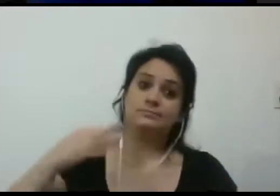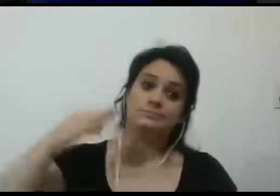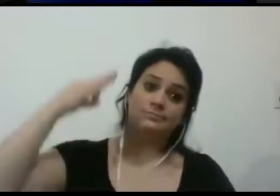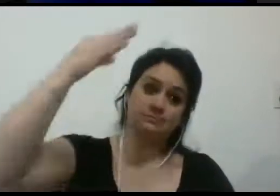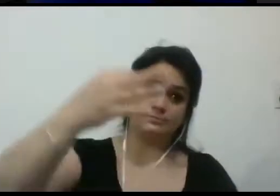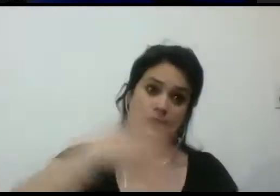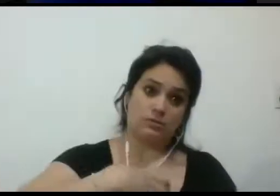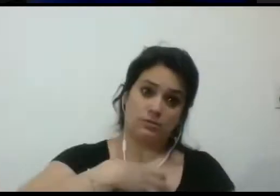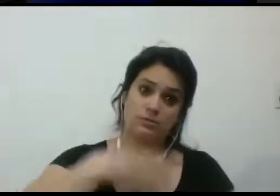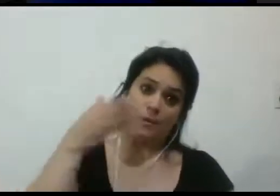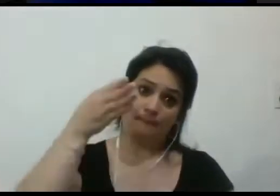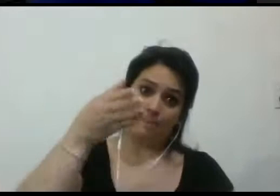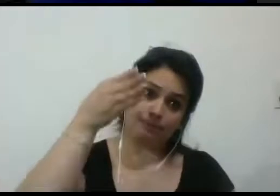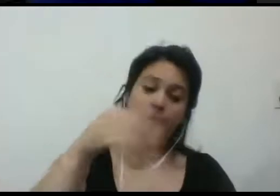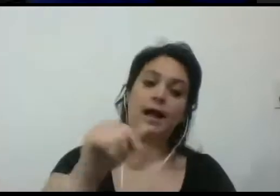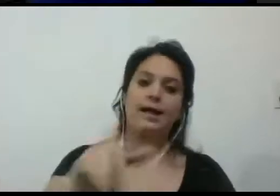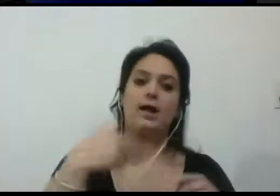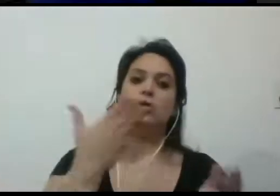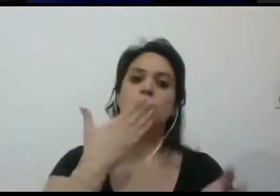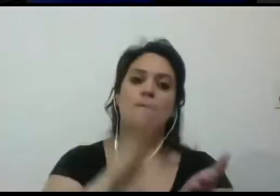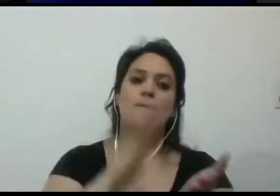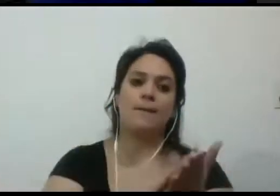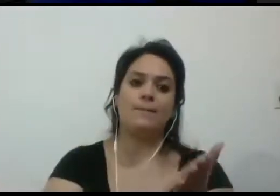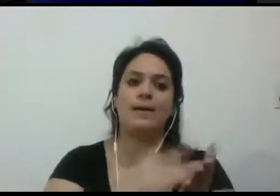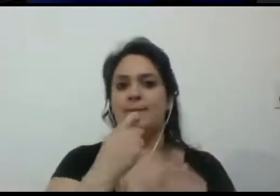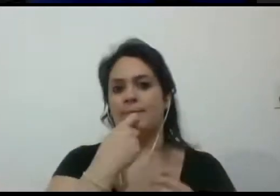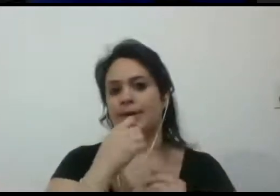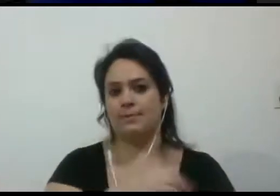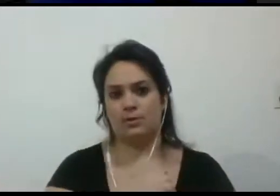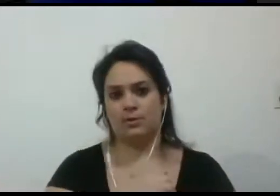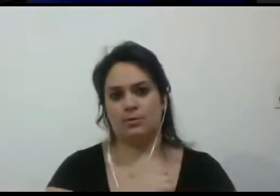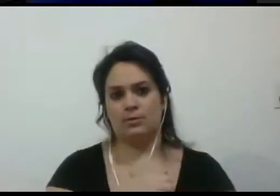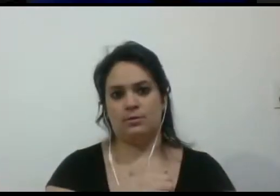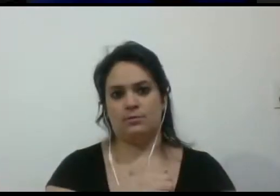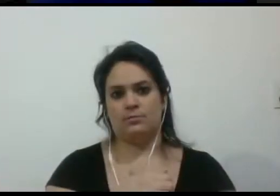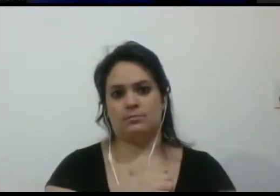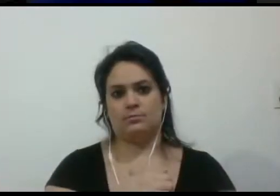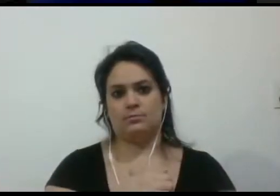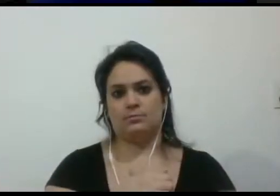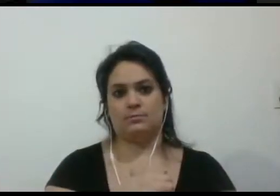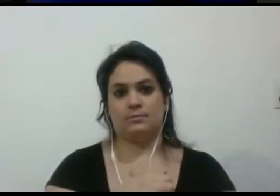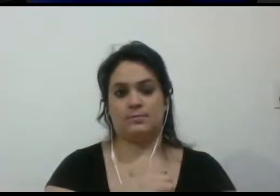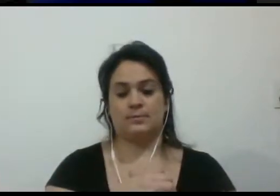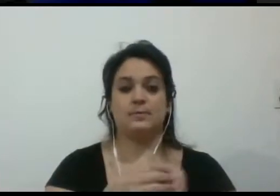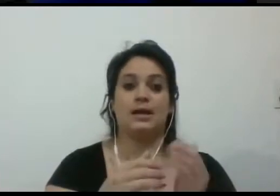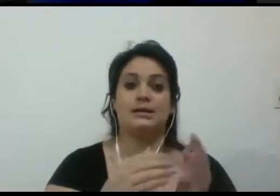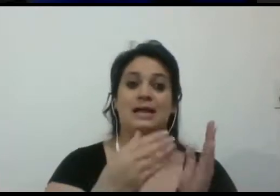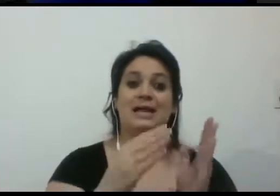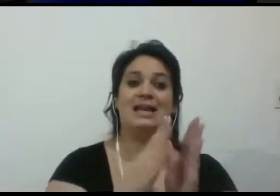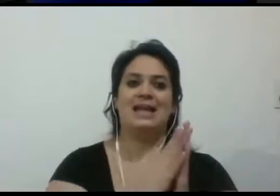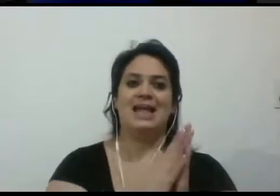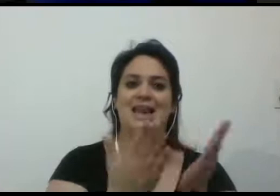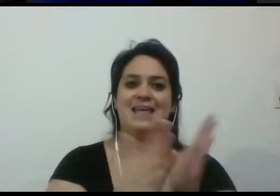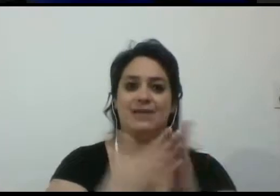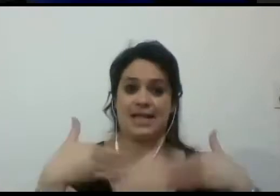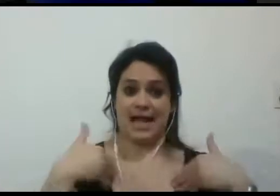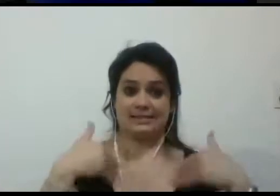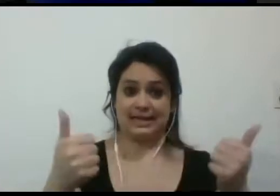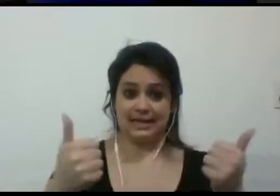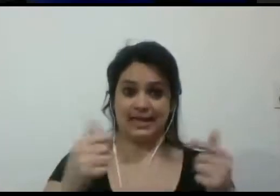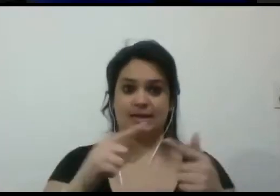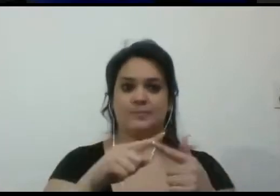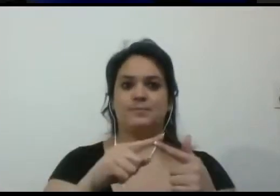cursar se exigen otros papeles como la libreta sanitaria el carné de